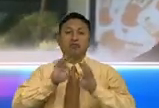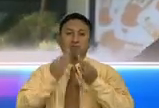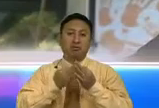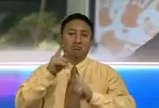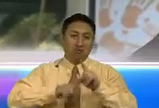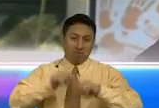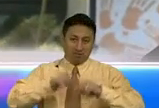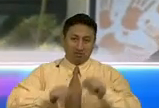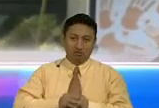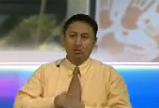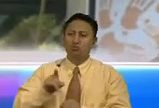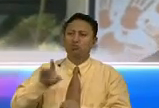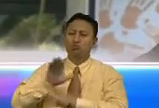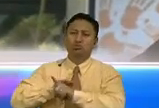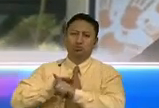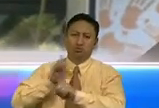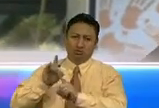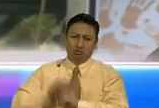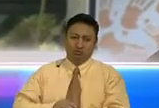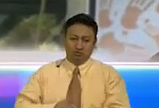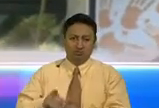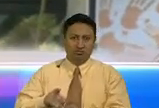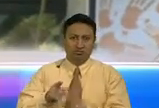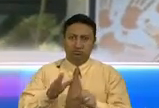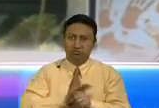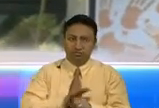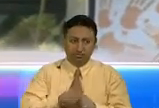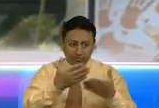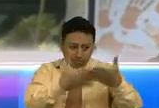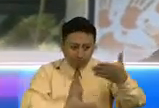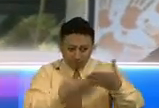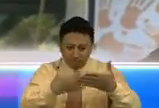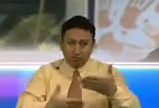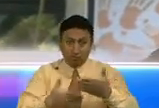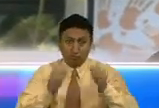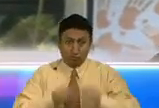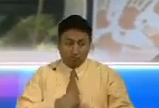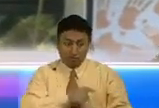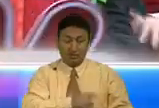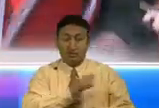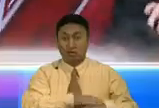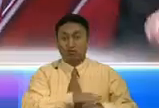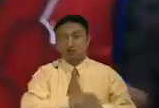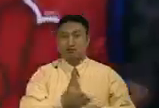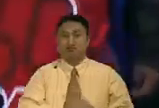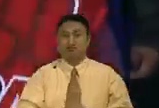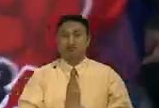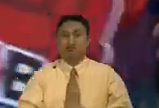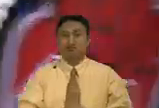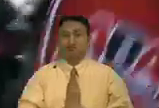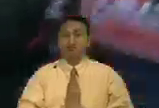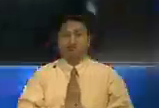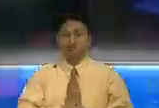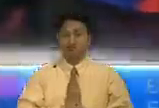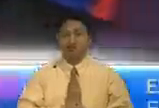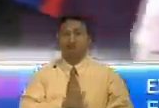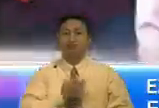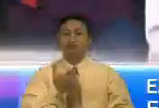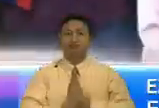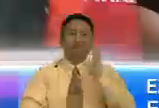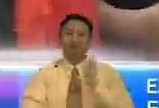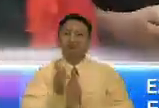seguro de que hay suficiente materia en ese campo del tráfico de influencias. Vicuña se fue como